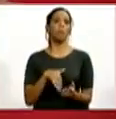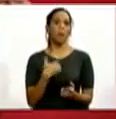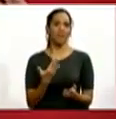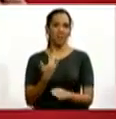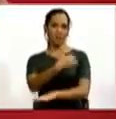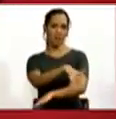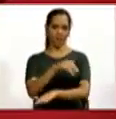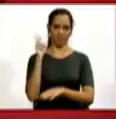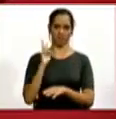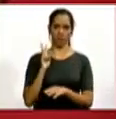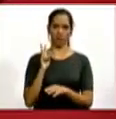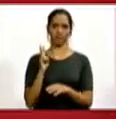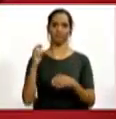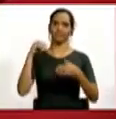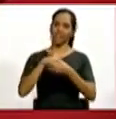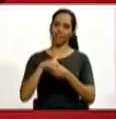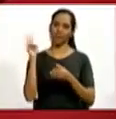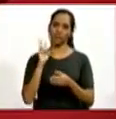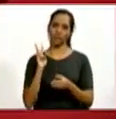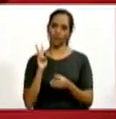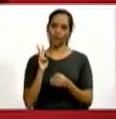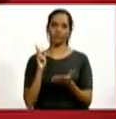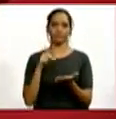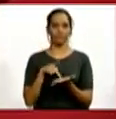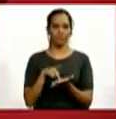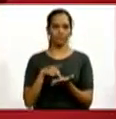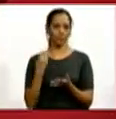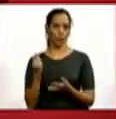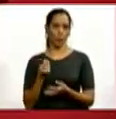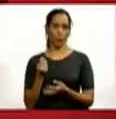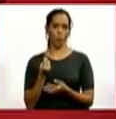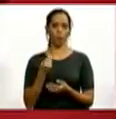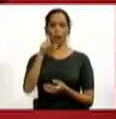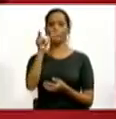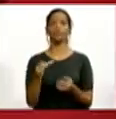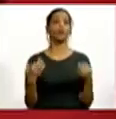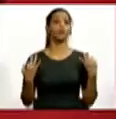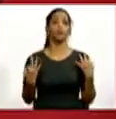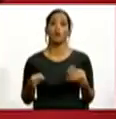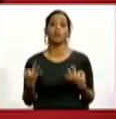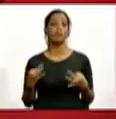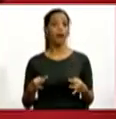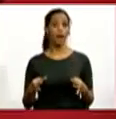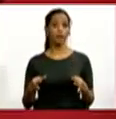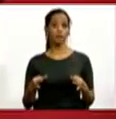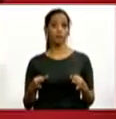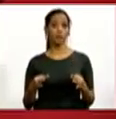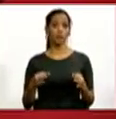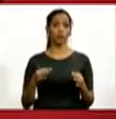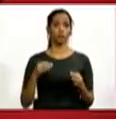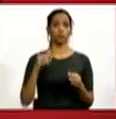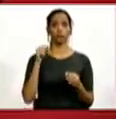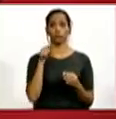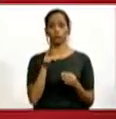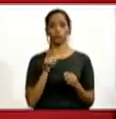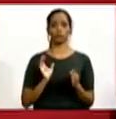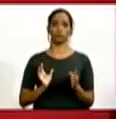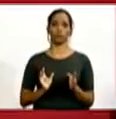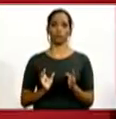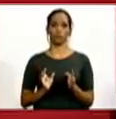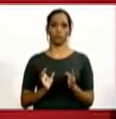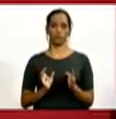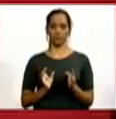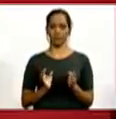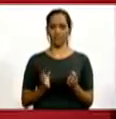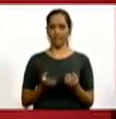de Venezuela. Dentro de Venezuela, llegaste como un ciudadano común, tu tío además con